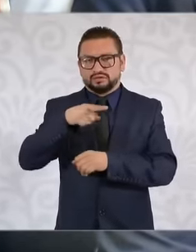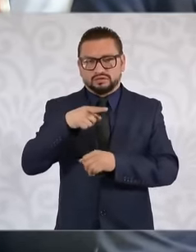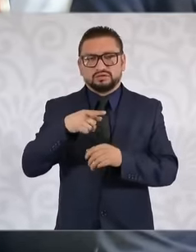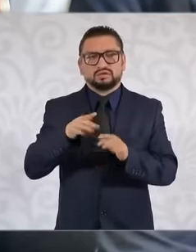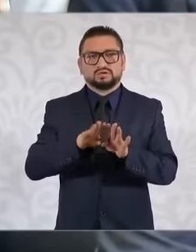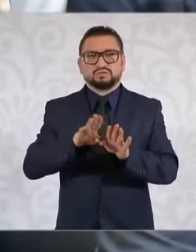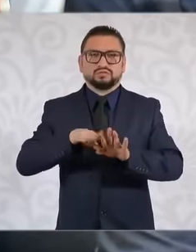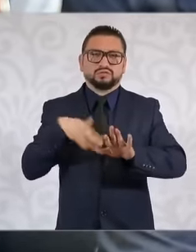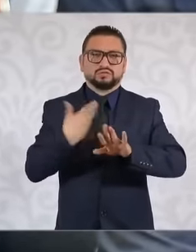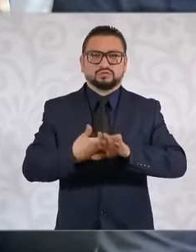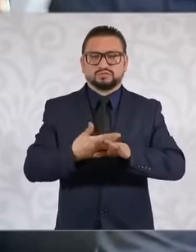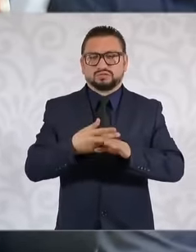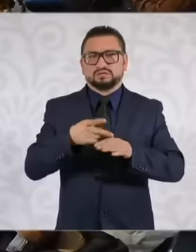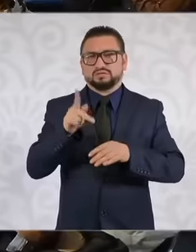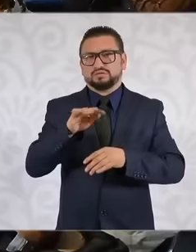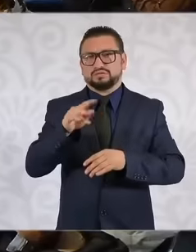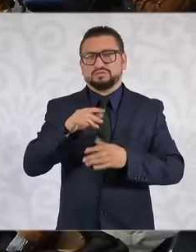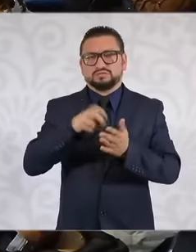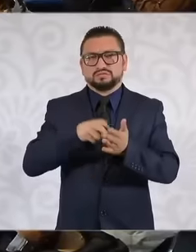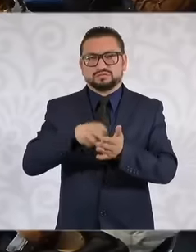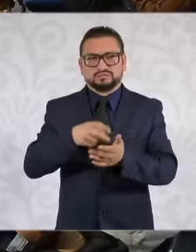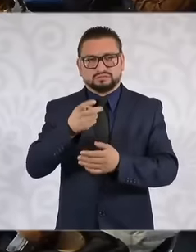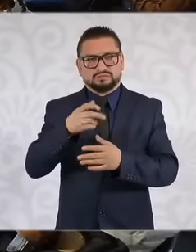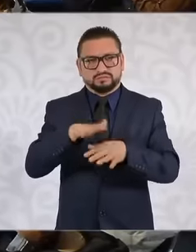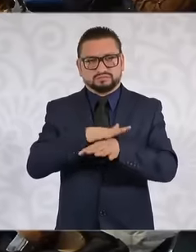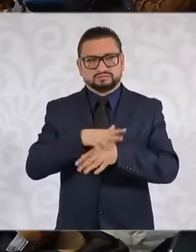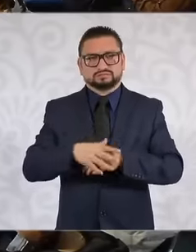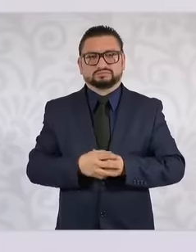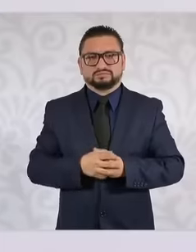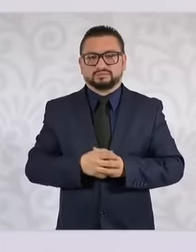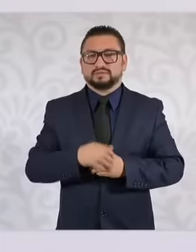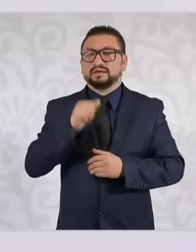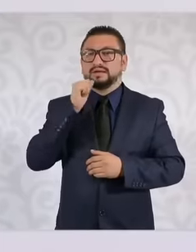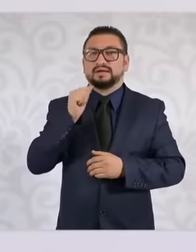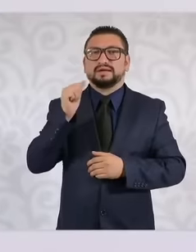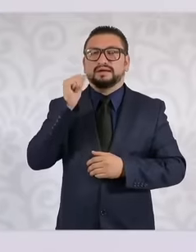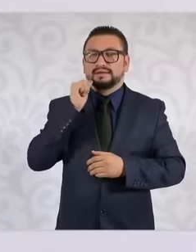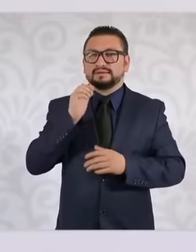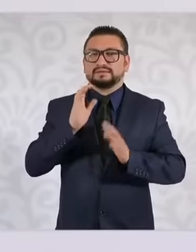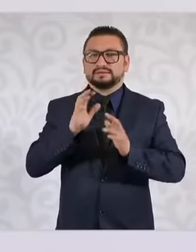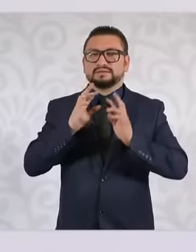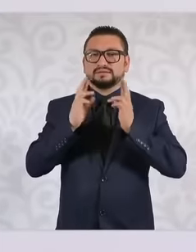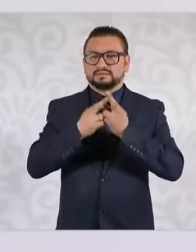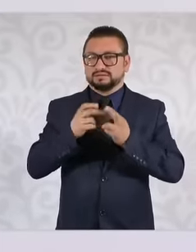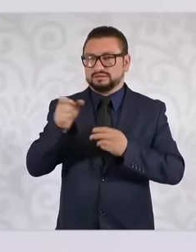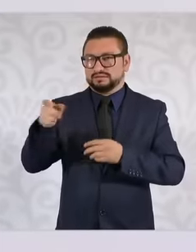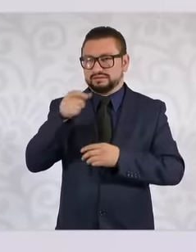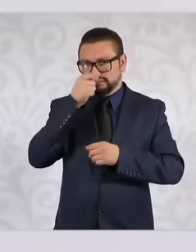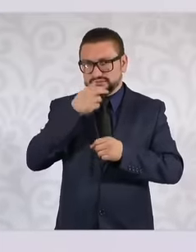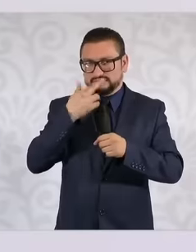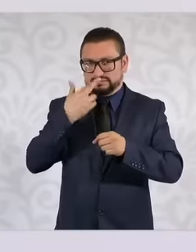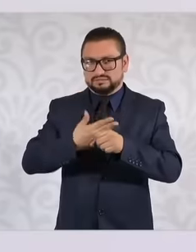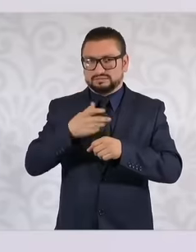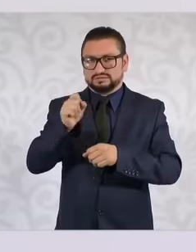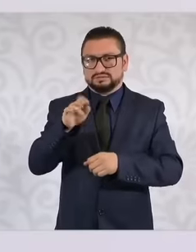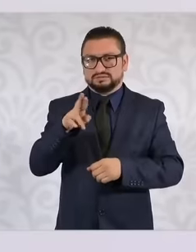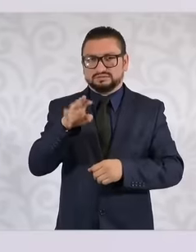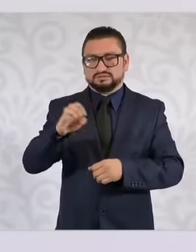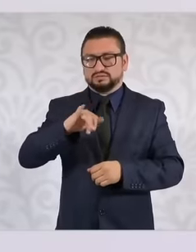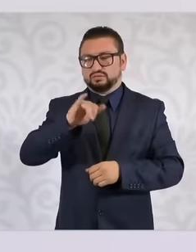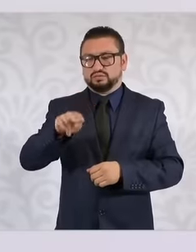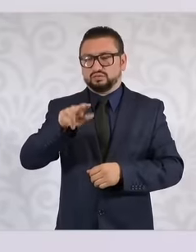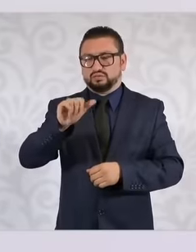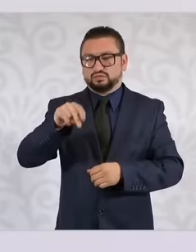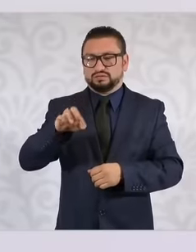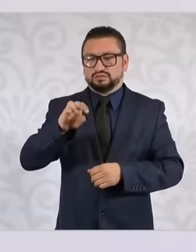en contra de la reforma judicial. El día de ayer se reunió el canciller Juan Ramón de